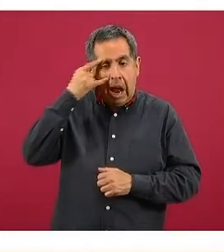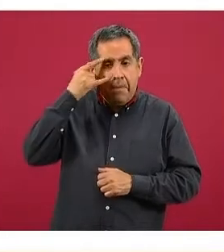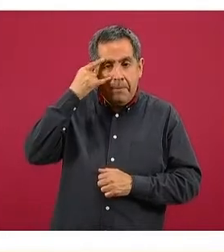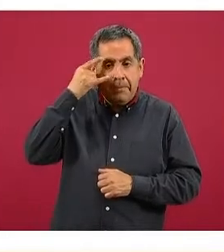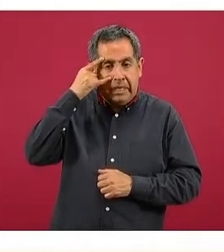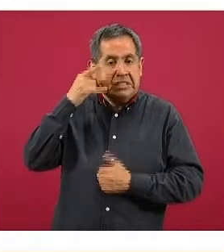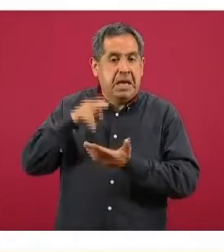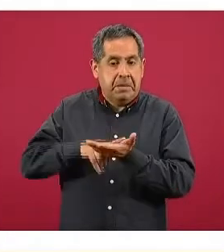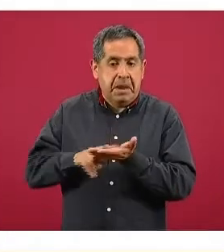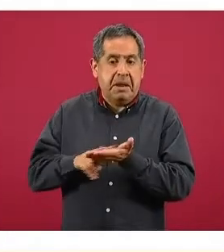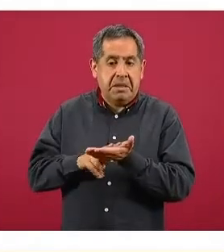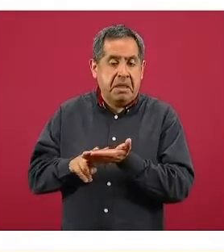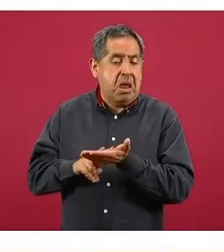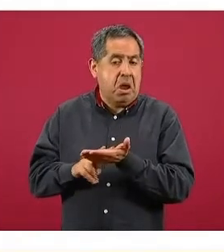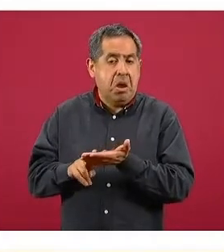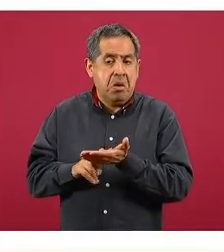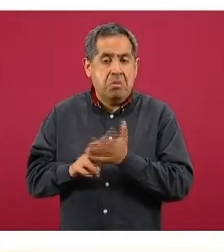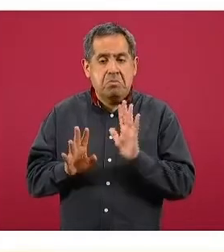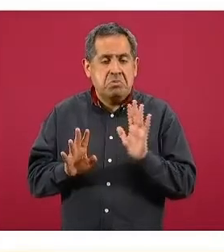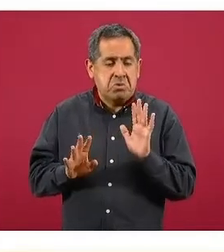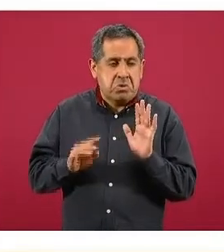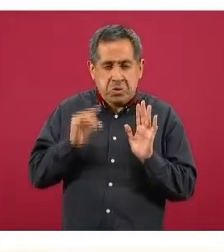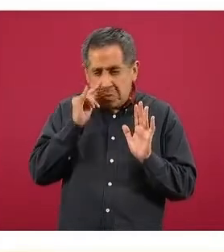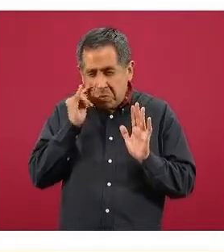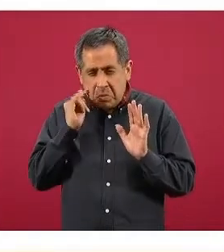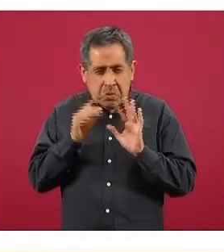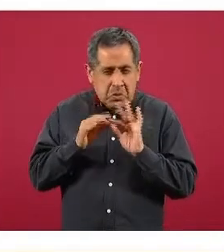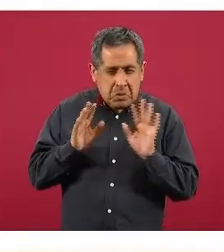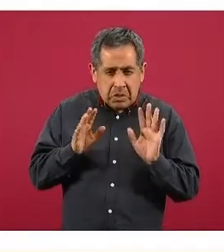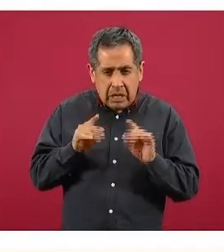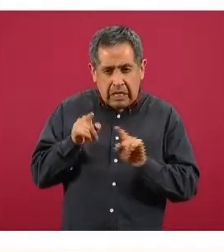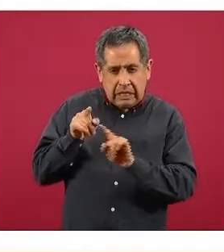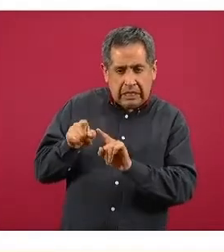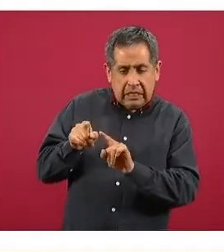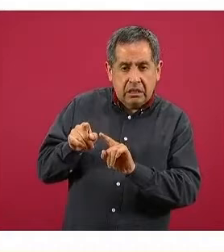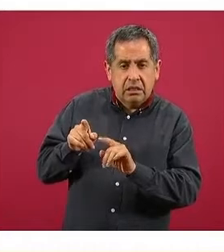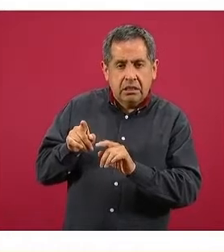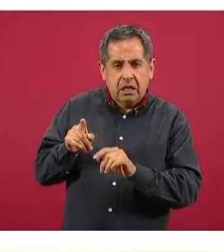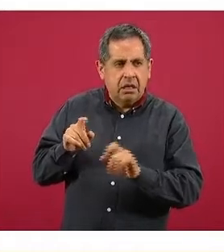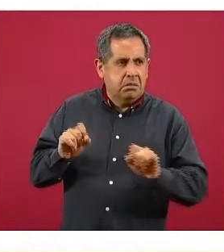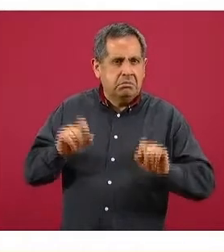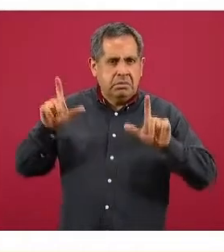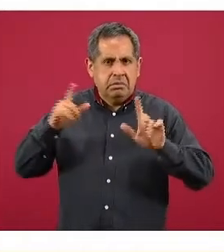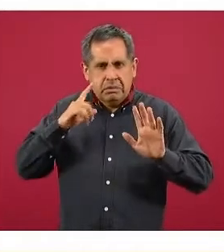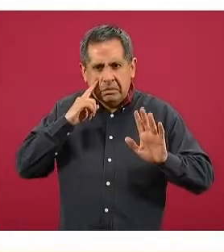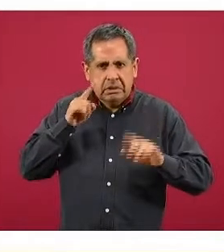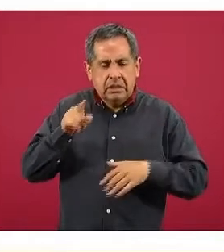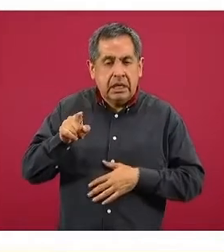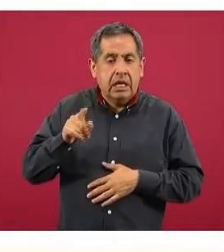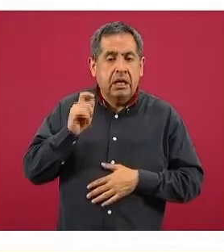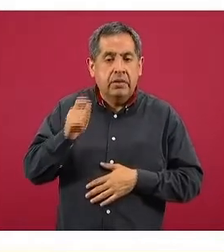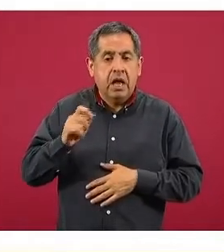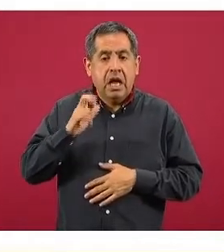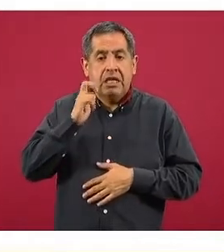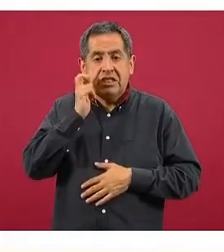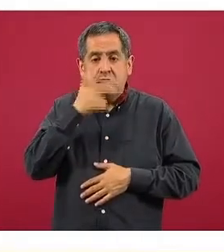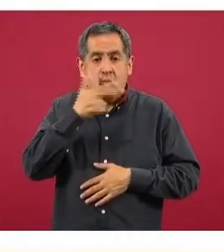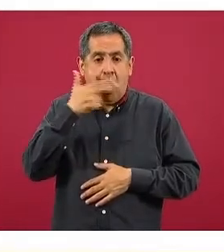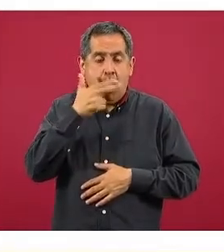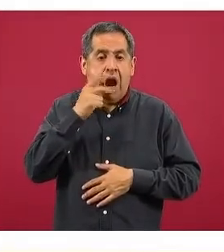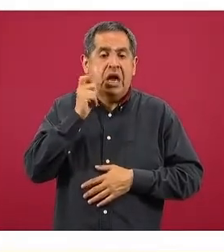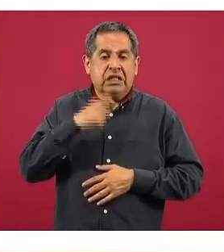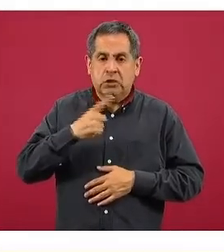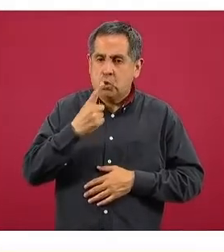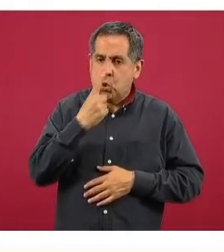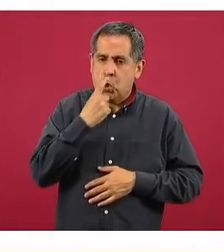Campeche en verde. No se alcanza a apreciar, por lo menos en esta pantalla, esperemos que en otras pantallas sí, pero es Chihuahua el que